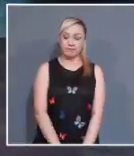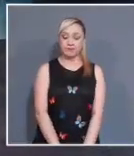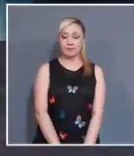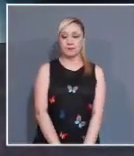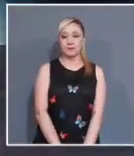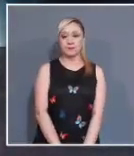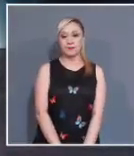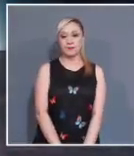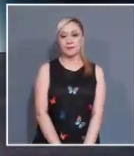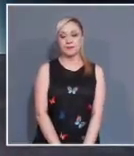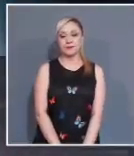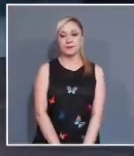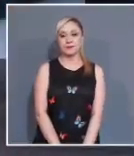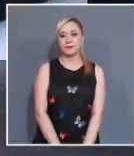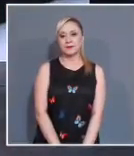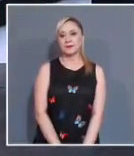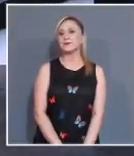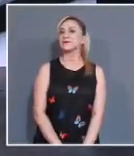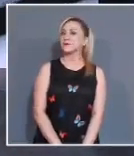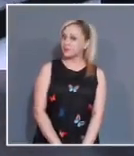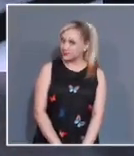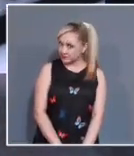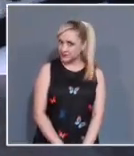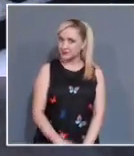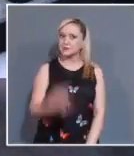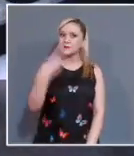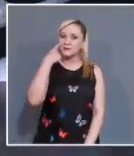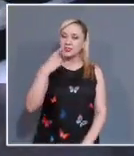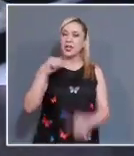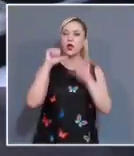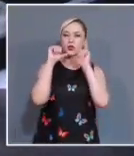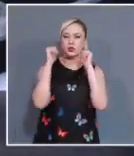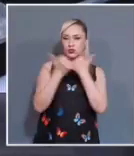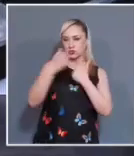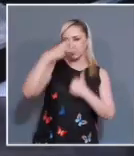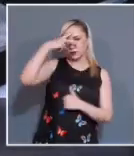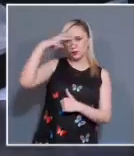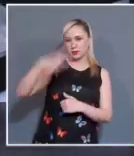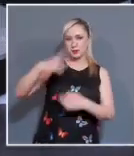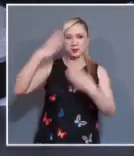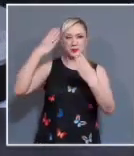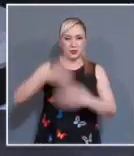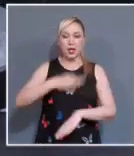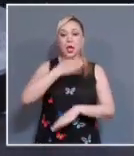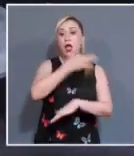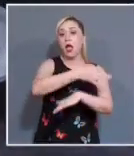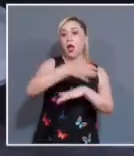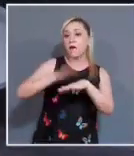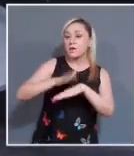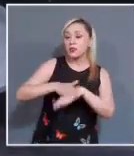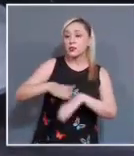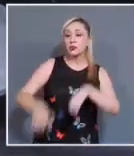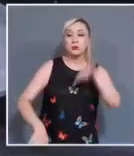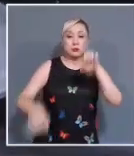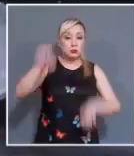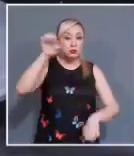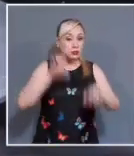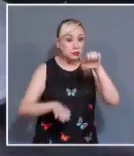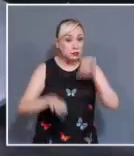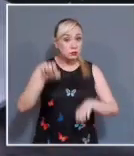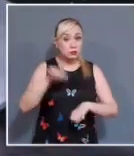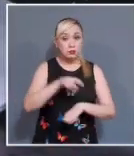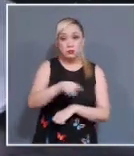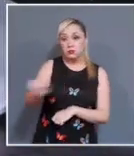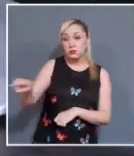Y entramos en estos temas. Mire, la Asociación de Bancos de México advierte que los adultos mayores son el sector